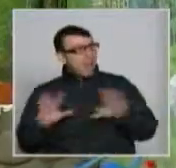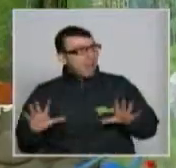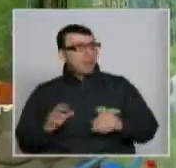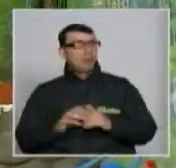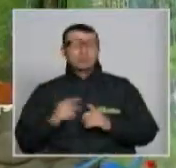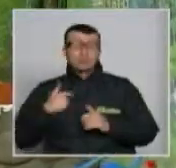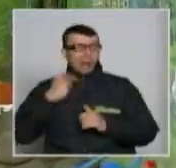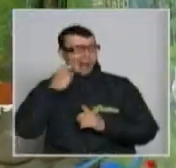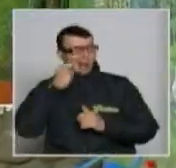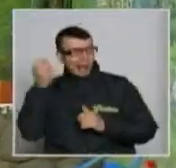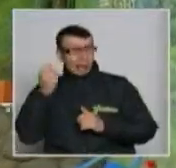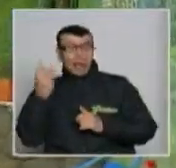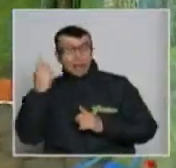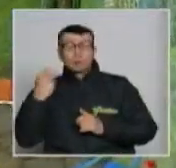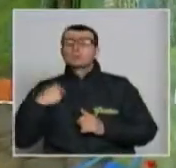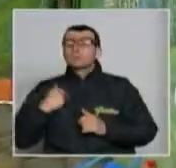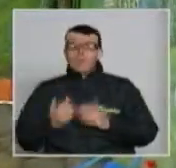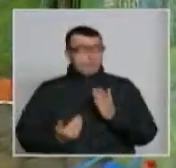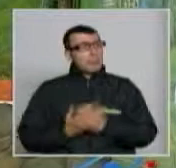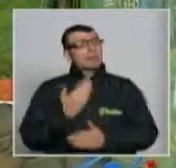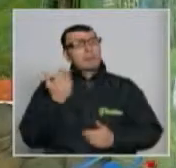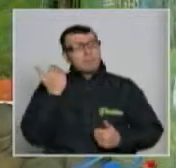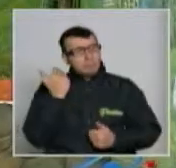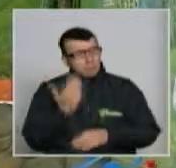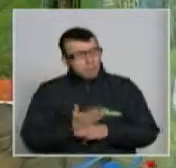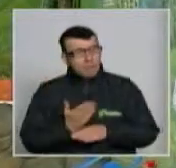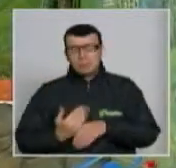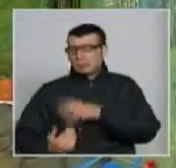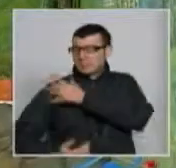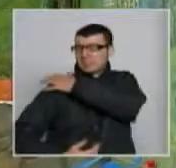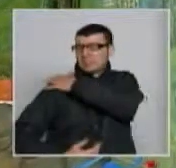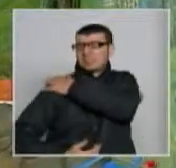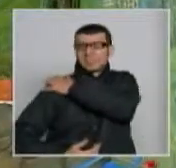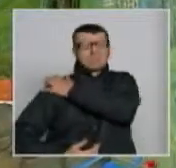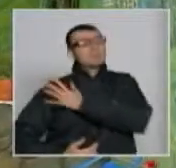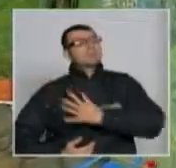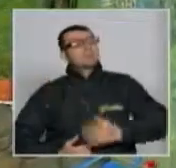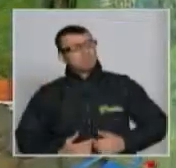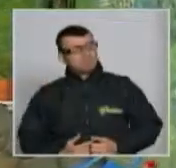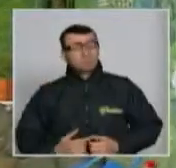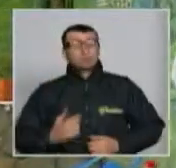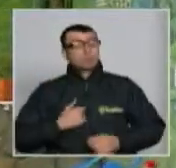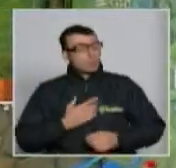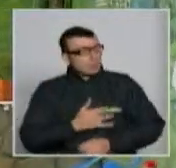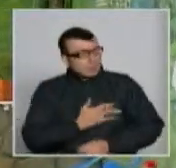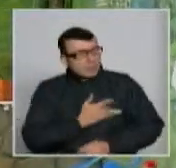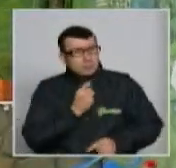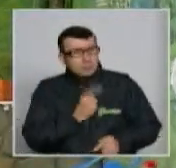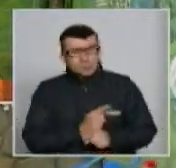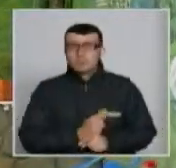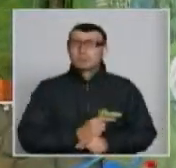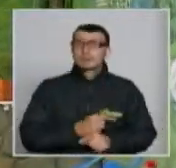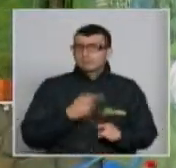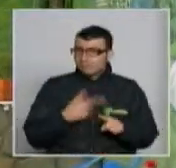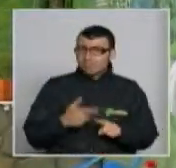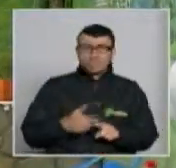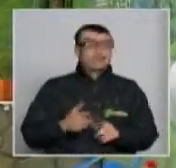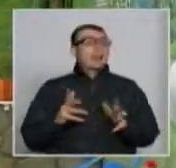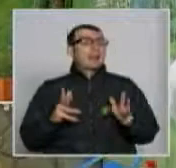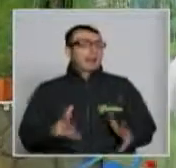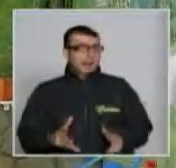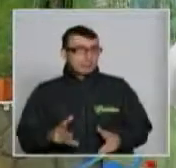de que me hicieron tal cosa, yo empecé con ese dolor en el hombro. Yo empecé con tal síntoma, con este problema en el